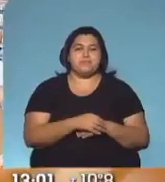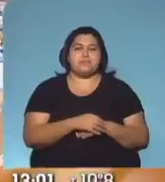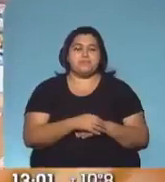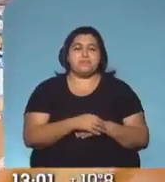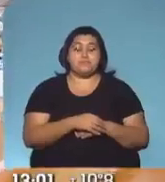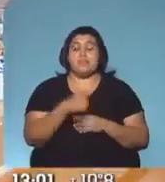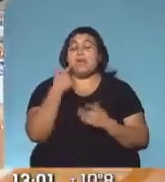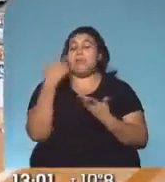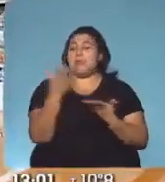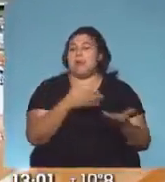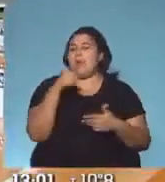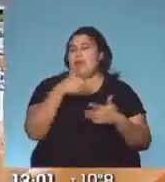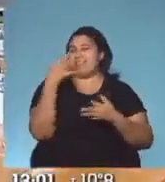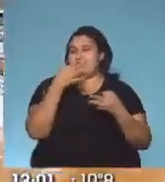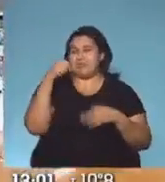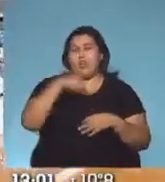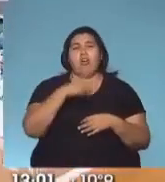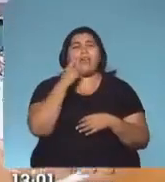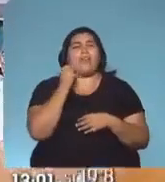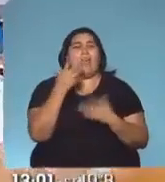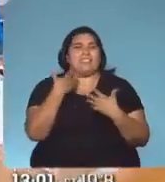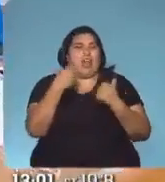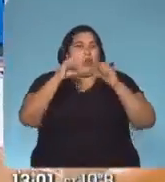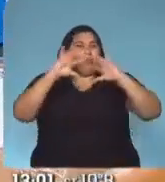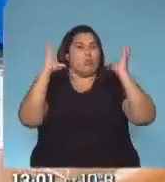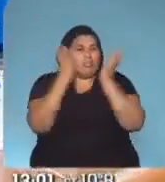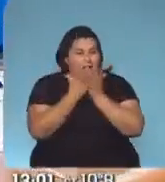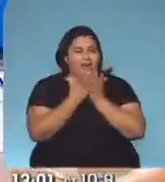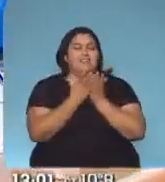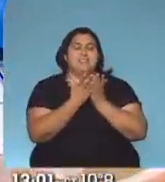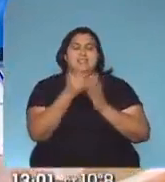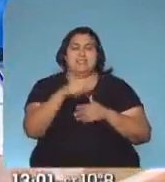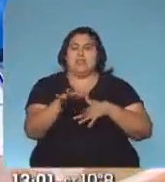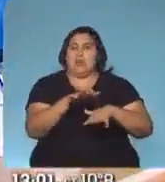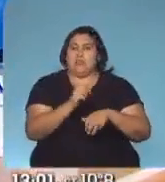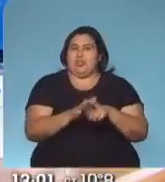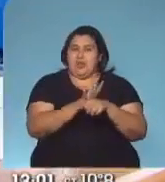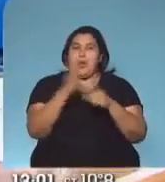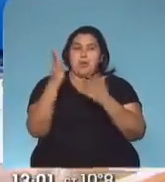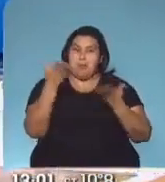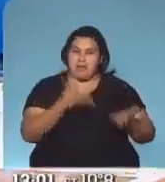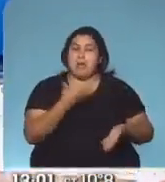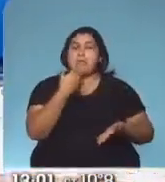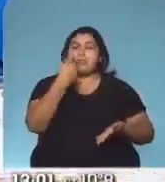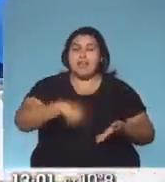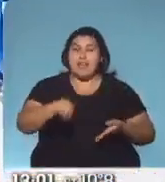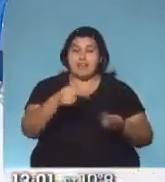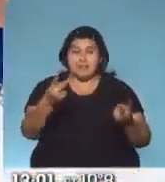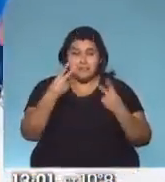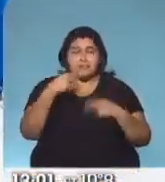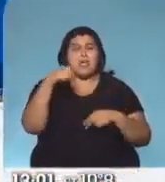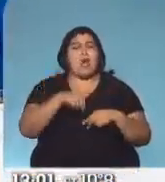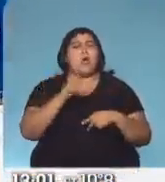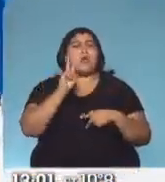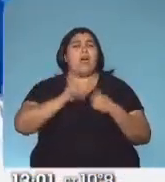bienvenidos y con una paradoja no es el día de la salud mundial en medio de esta pandemia bienvenidos muchas gracias por acompañarnos nos vamos